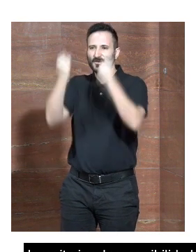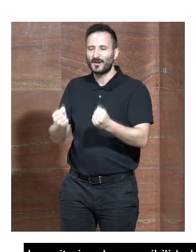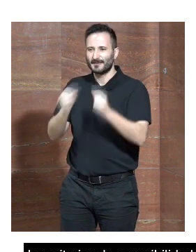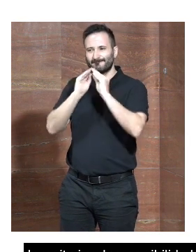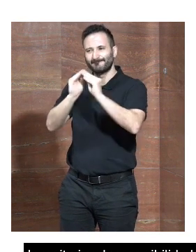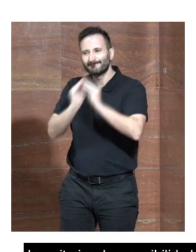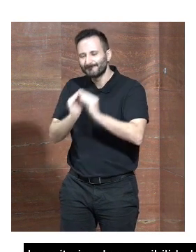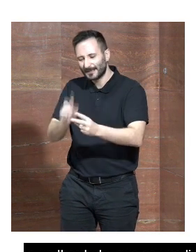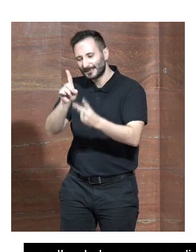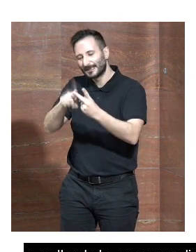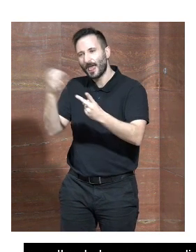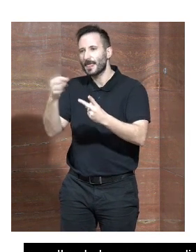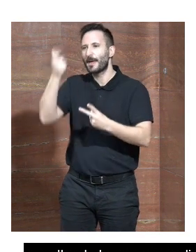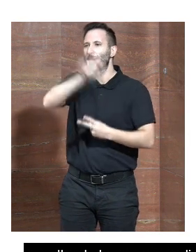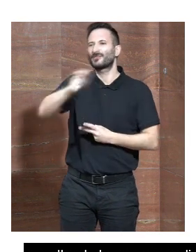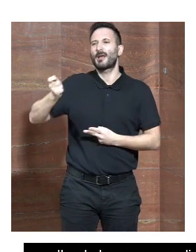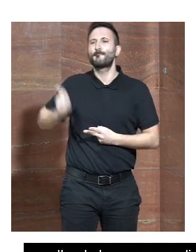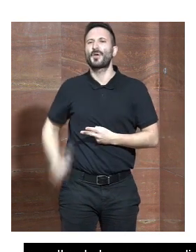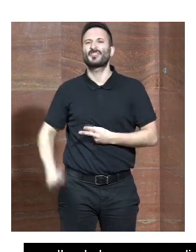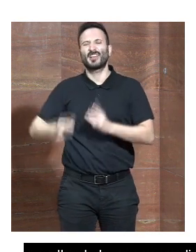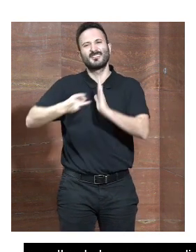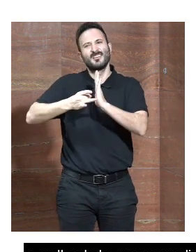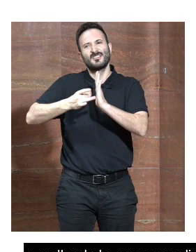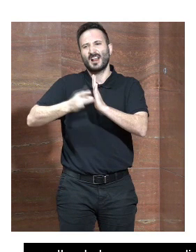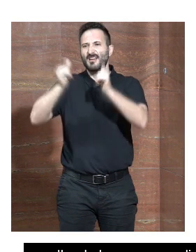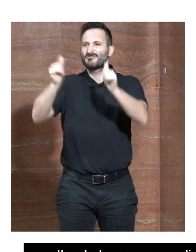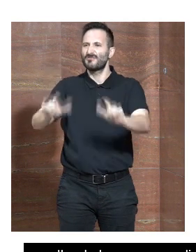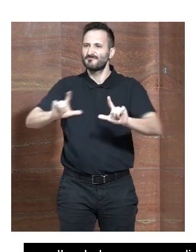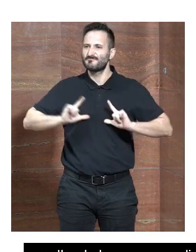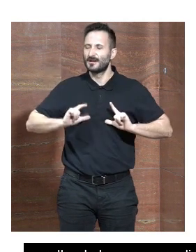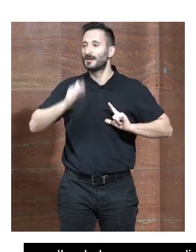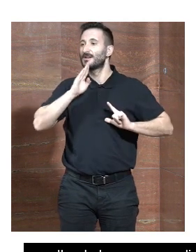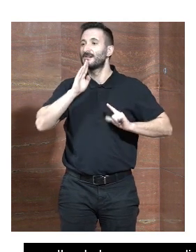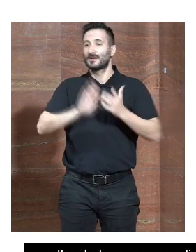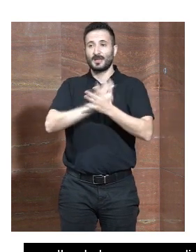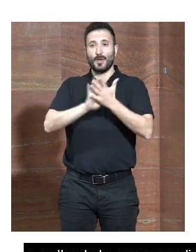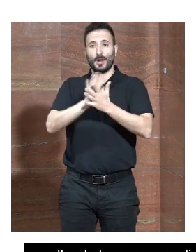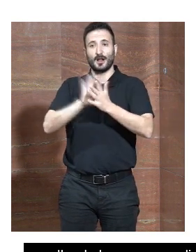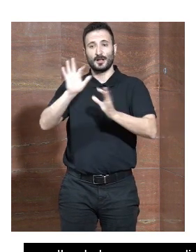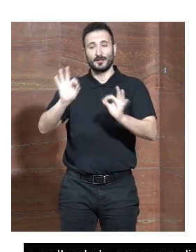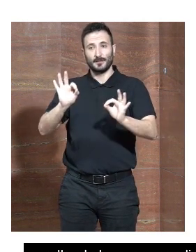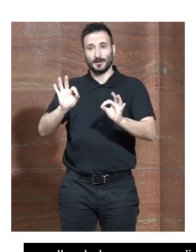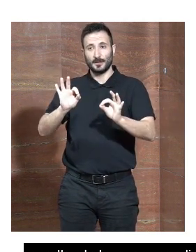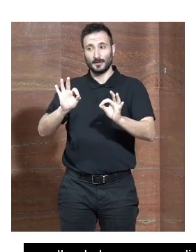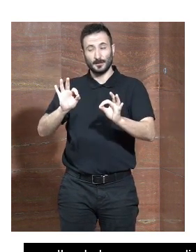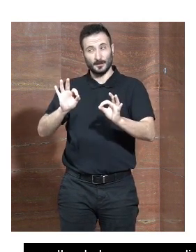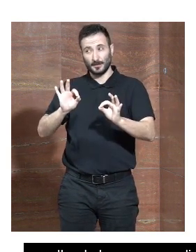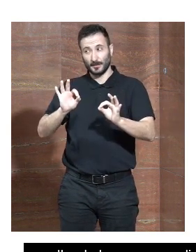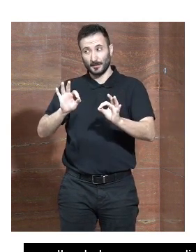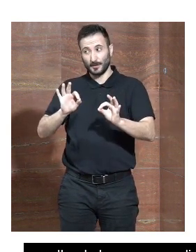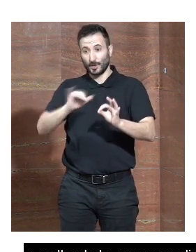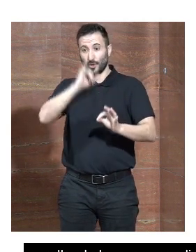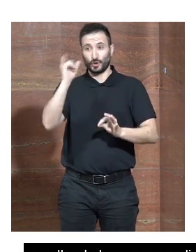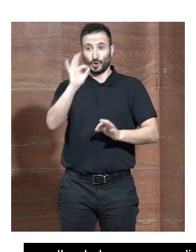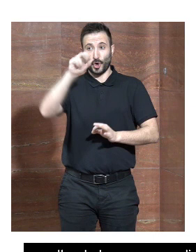culpa, tiene que sacar profesionales cualificados, como es el caso que tenemos aquí en primera fila, que tú lo has citado, Jonathan, que ahora está en